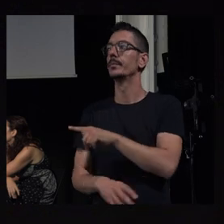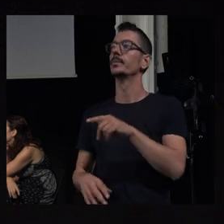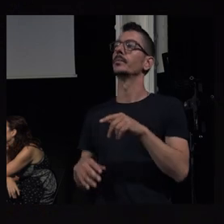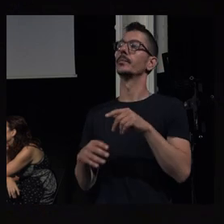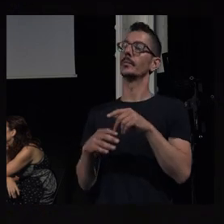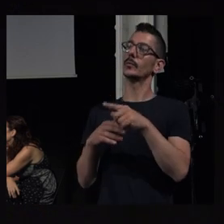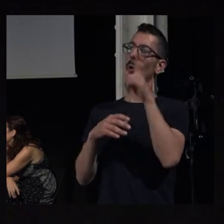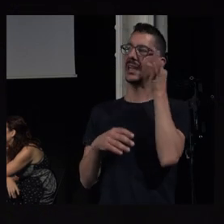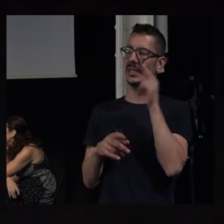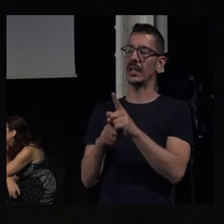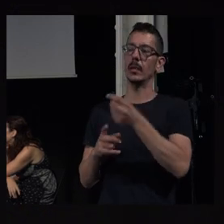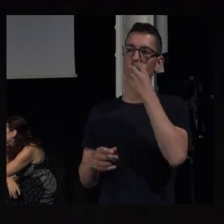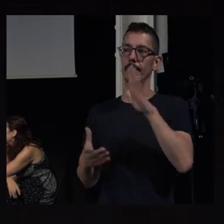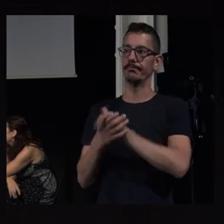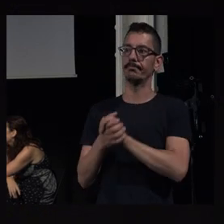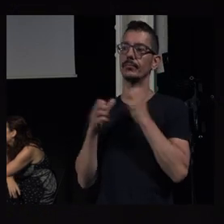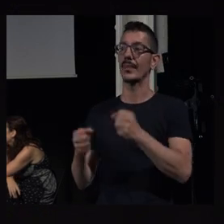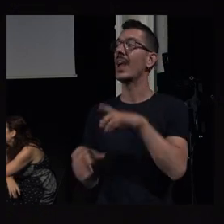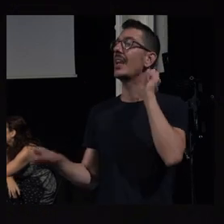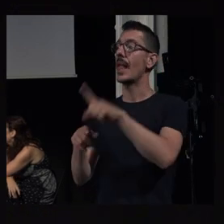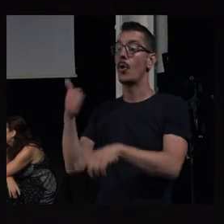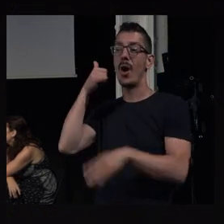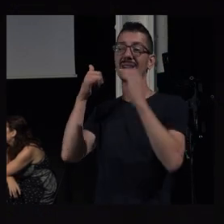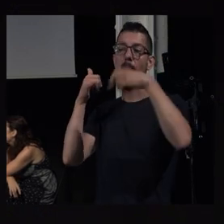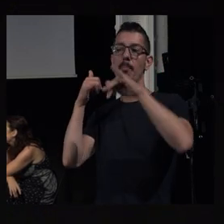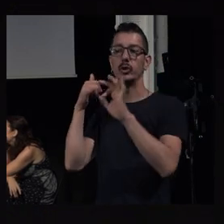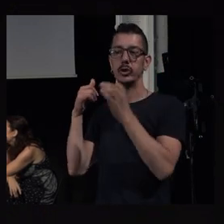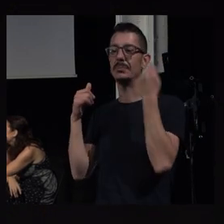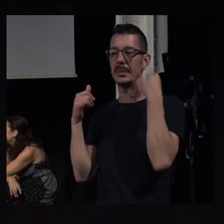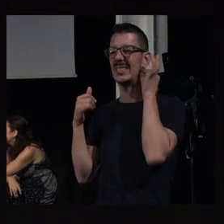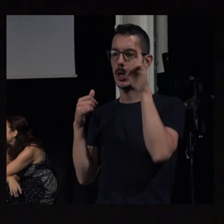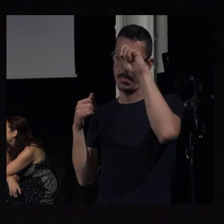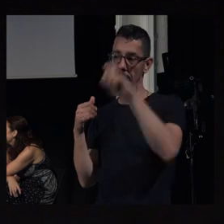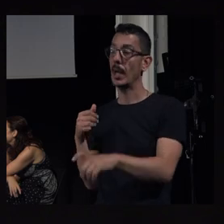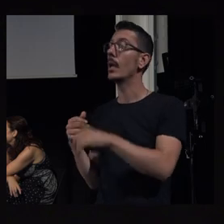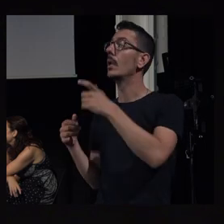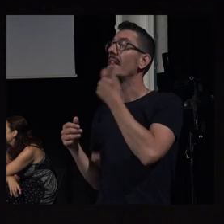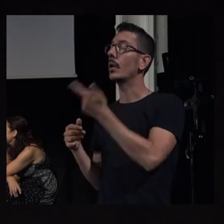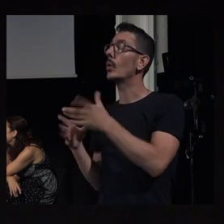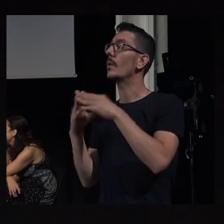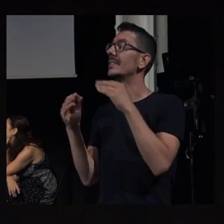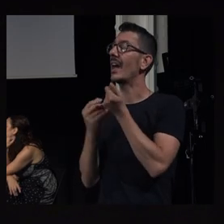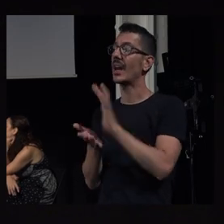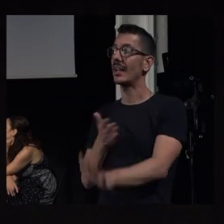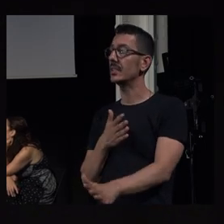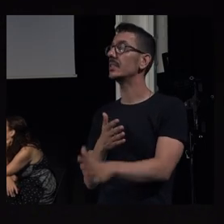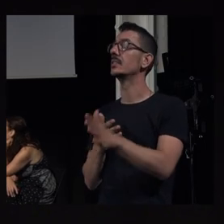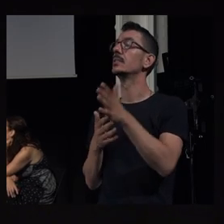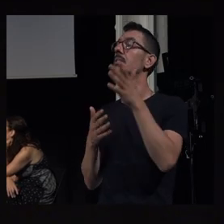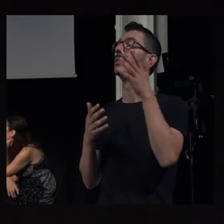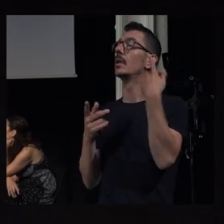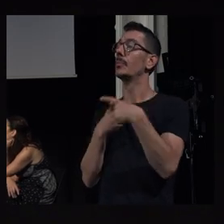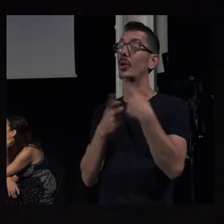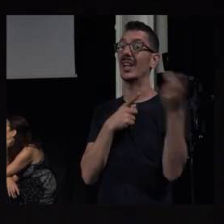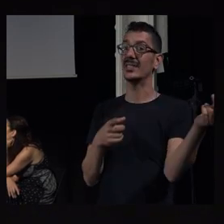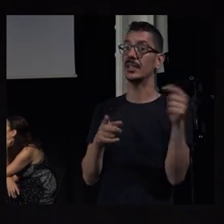quiero muchísimo, y le llamo a Campos, le digo, Campos, necesitamos la universidad gratis porque si no, estas no pueden hacer su jornada. Y